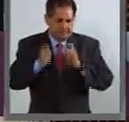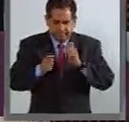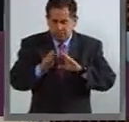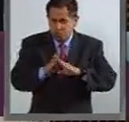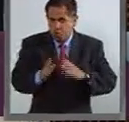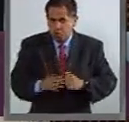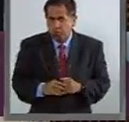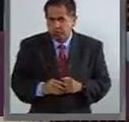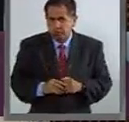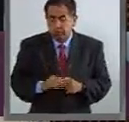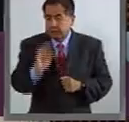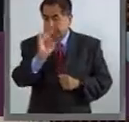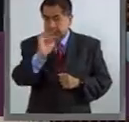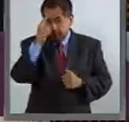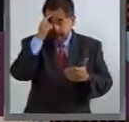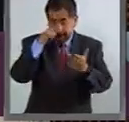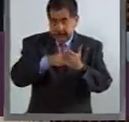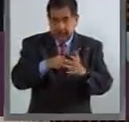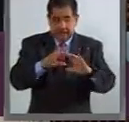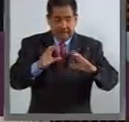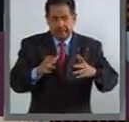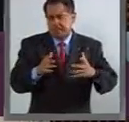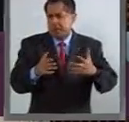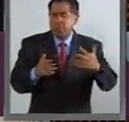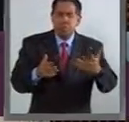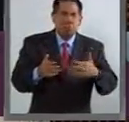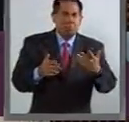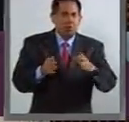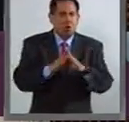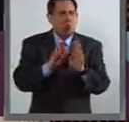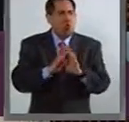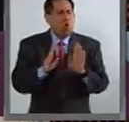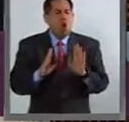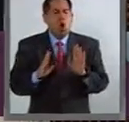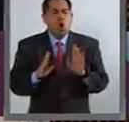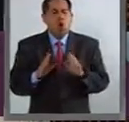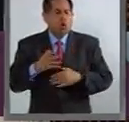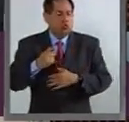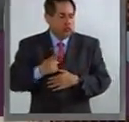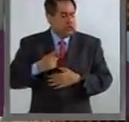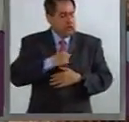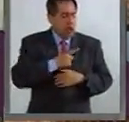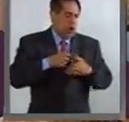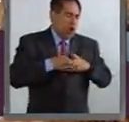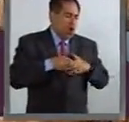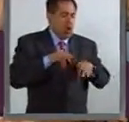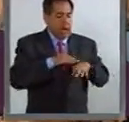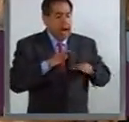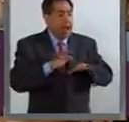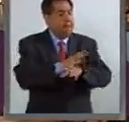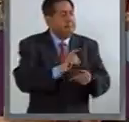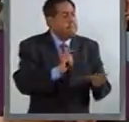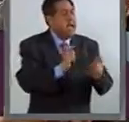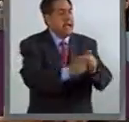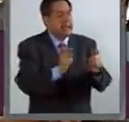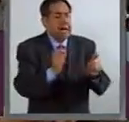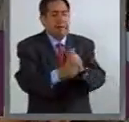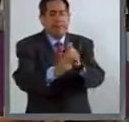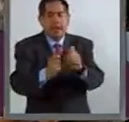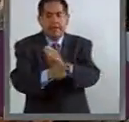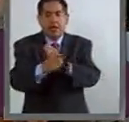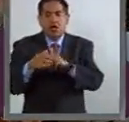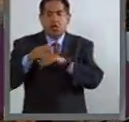Si creemos que de manera aislada vamos a cambiar el sentir de la gente sobre la